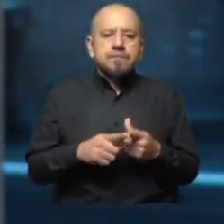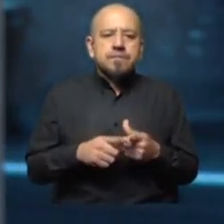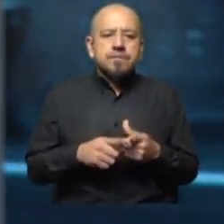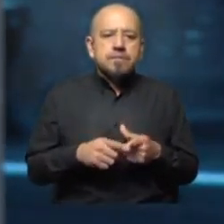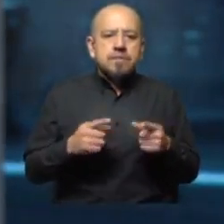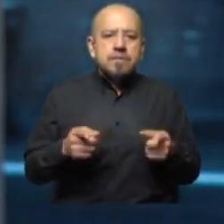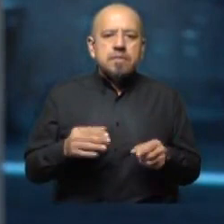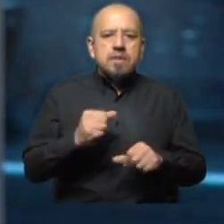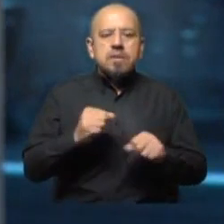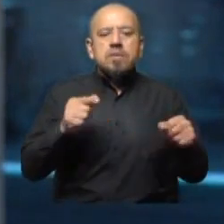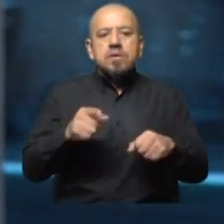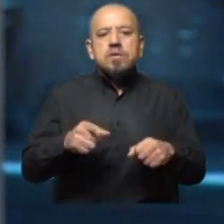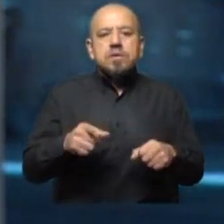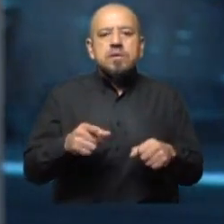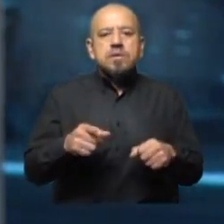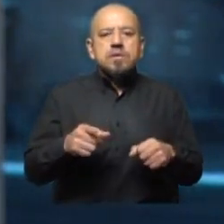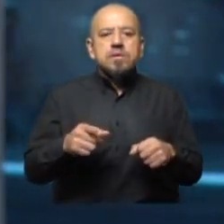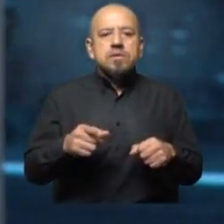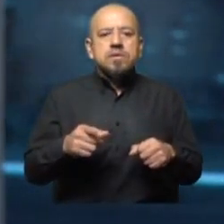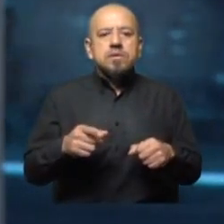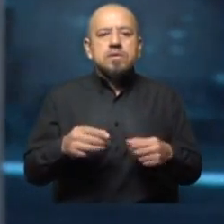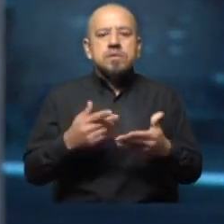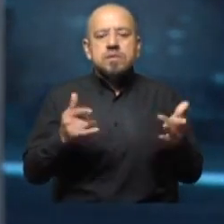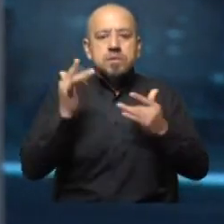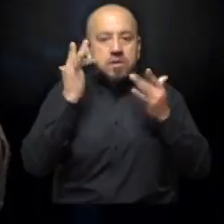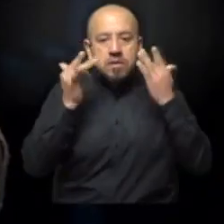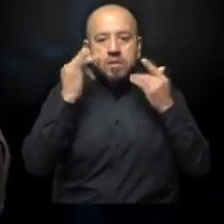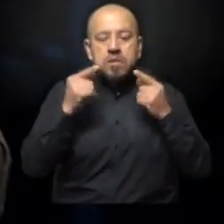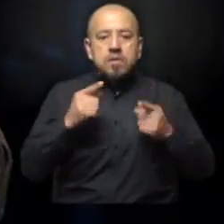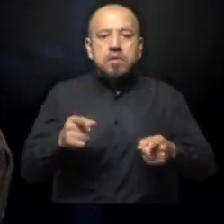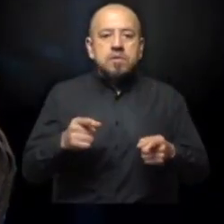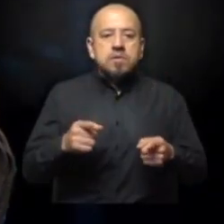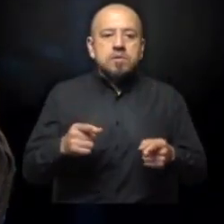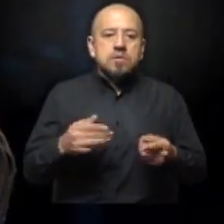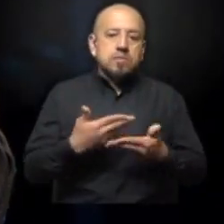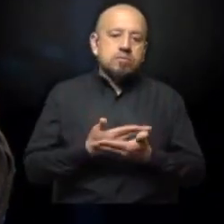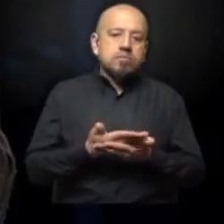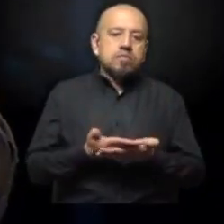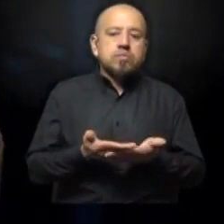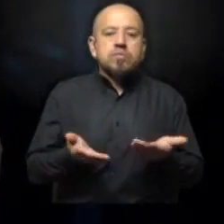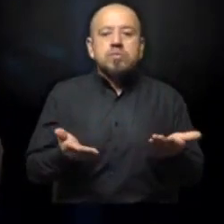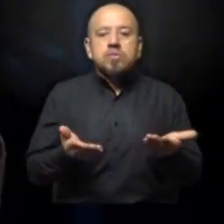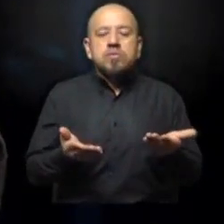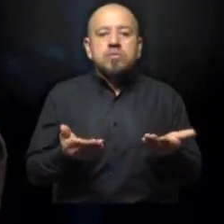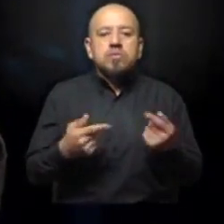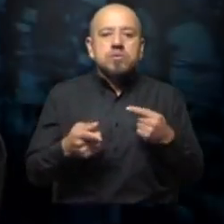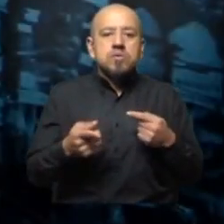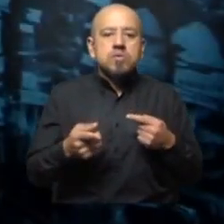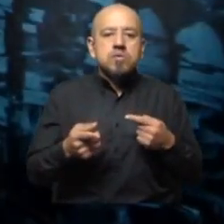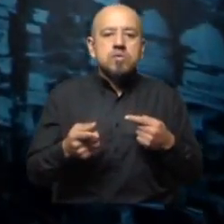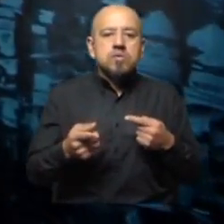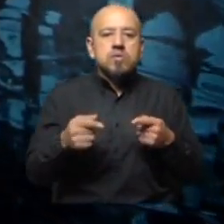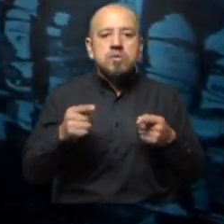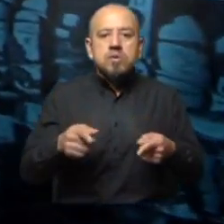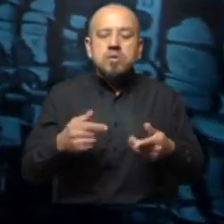servir a eso para poder ser estar al servicio del arte es una gran exposición es una gran exposición una